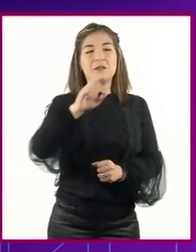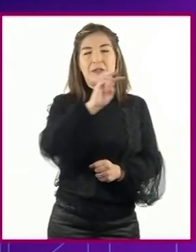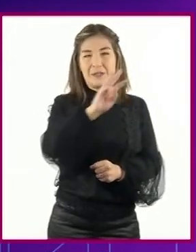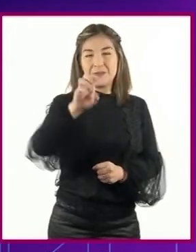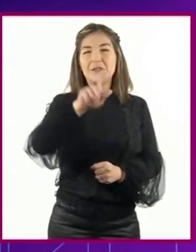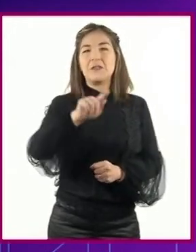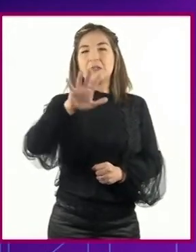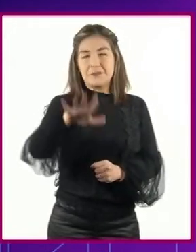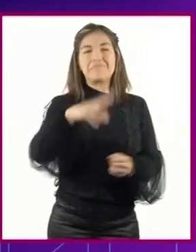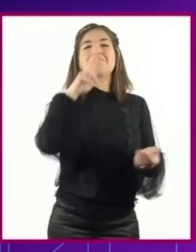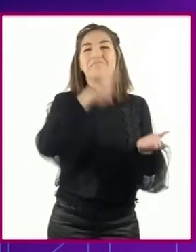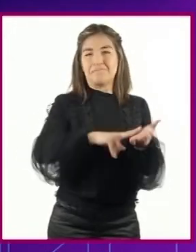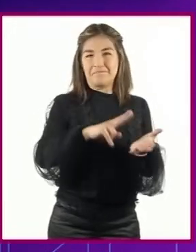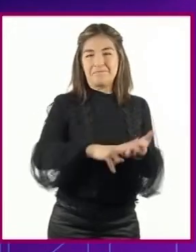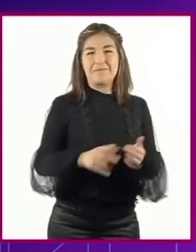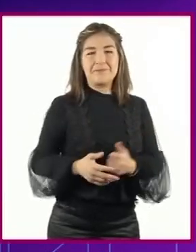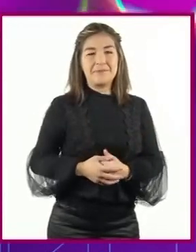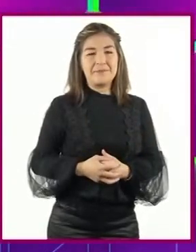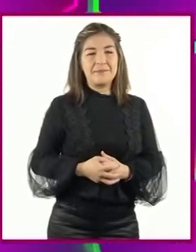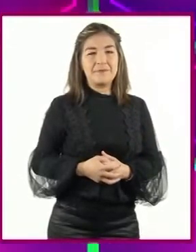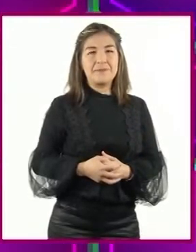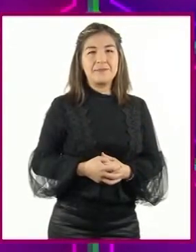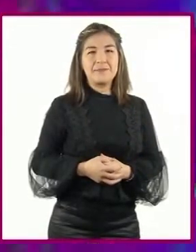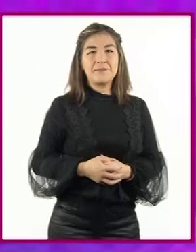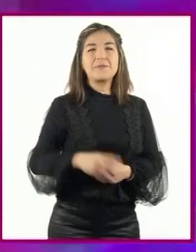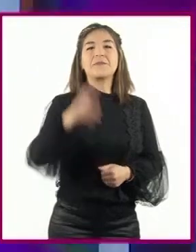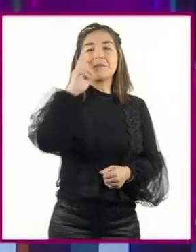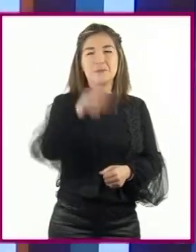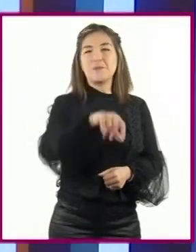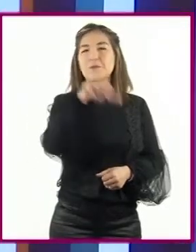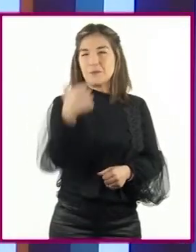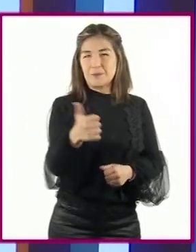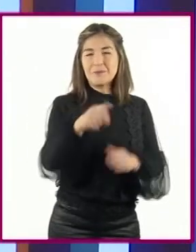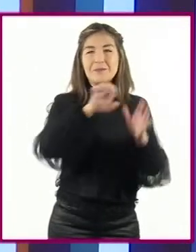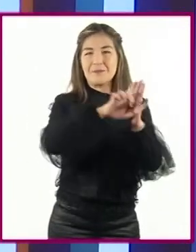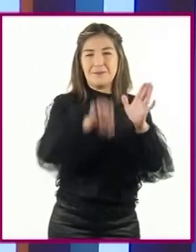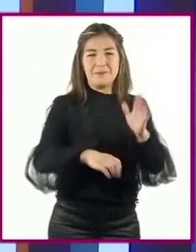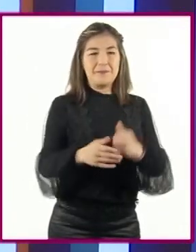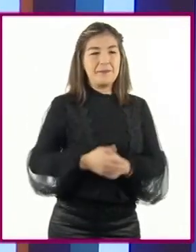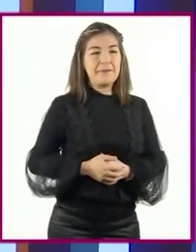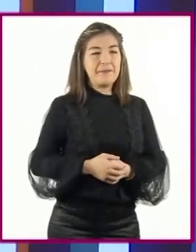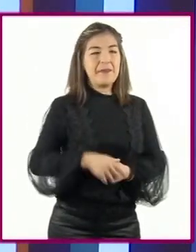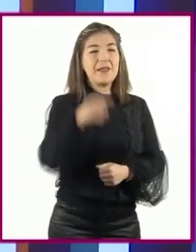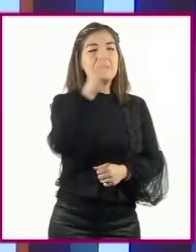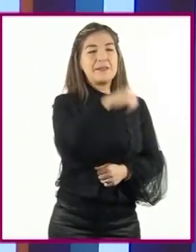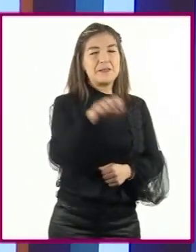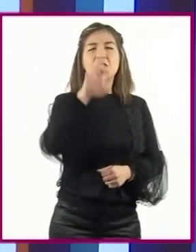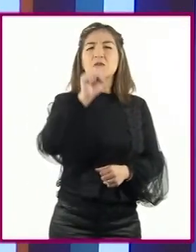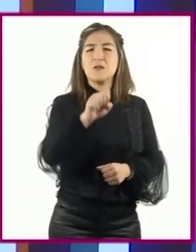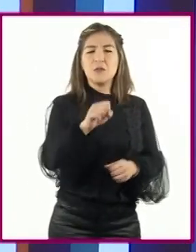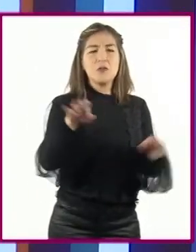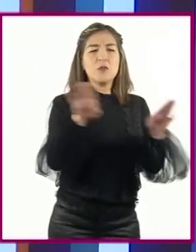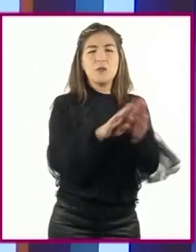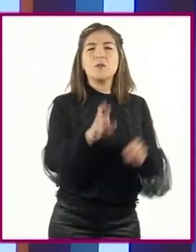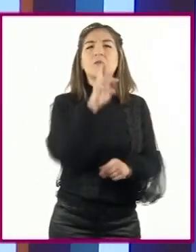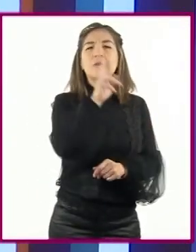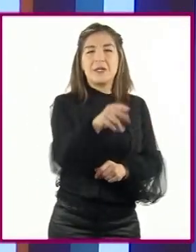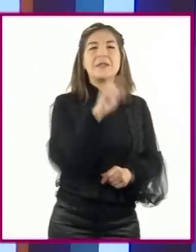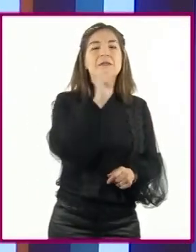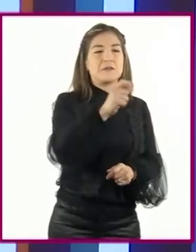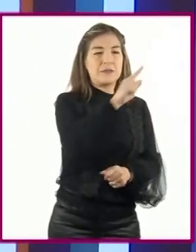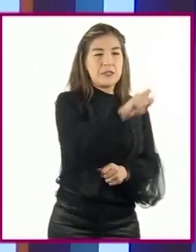0.375 son equivalentes. Veamos el segundo caso. Para obtener 360 se dividió 180